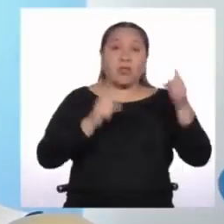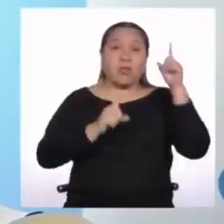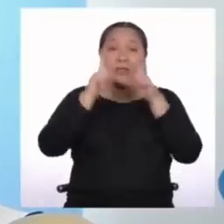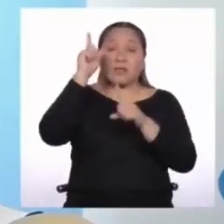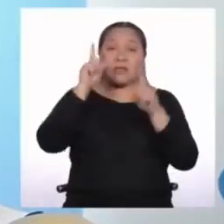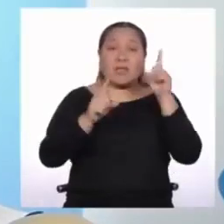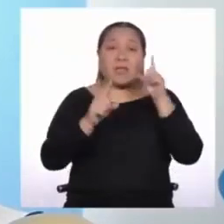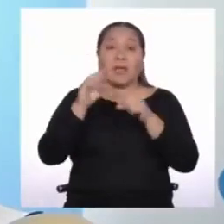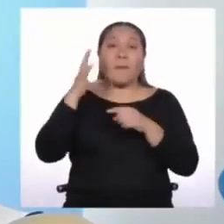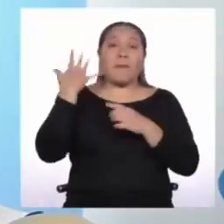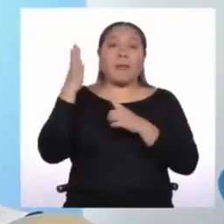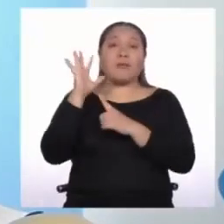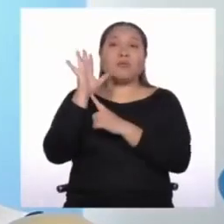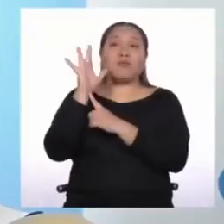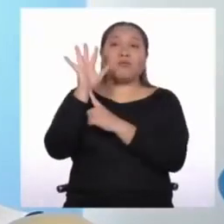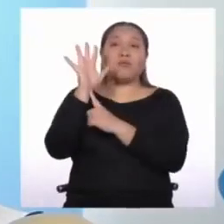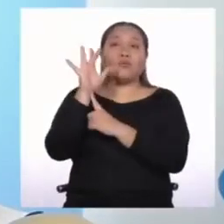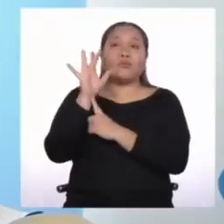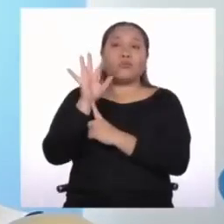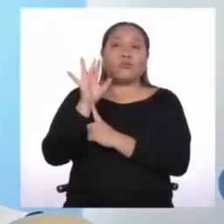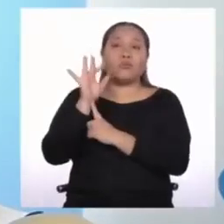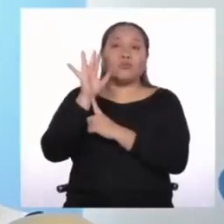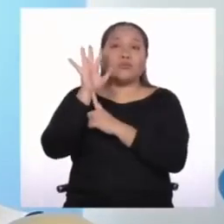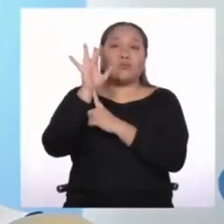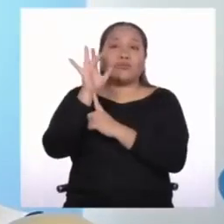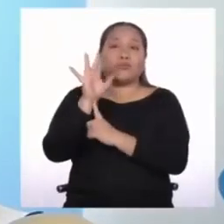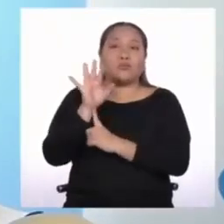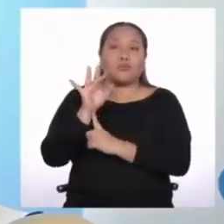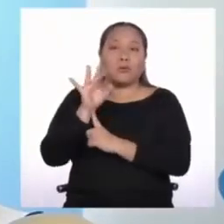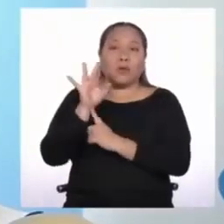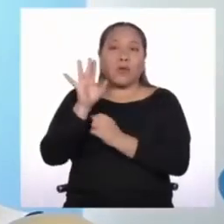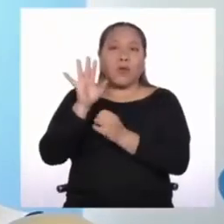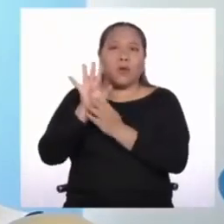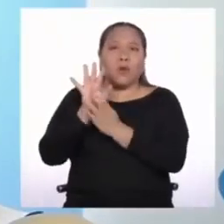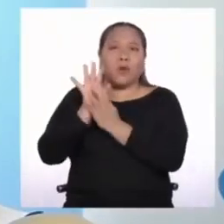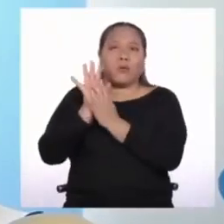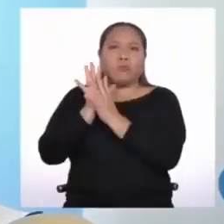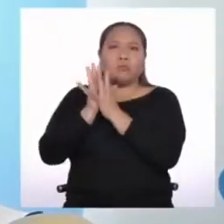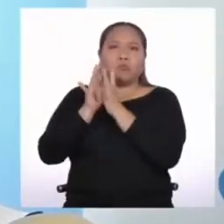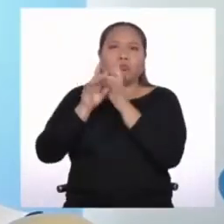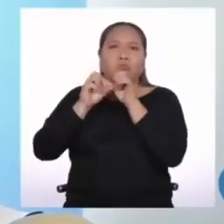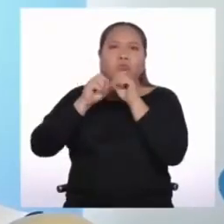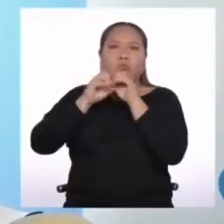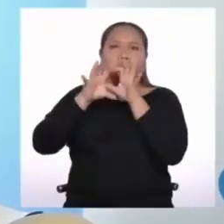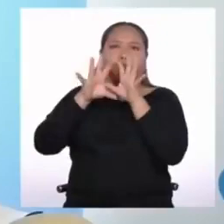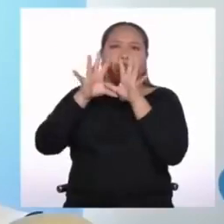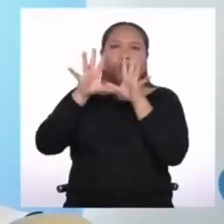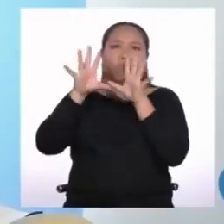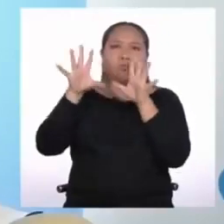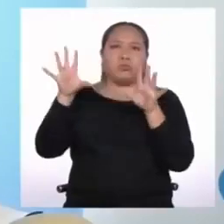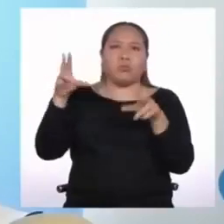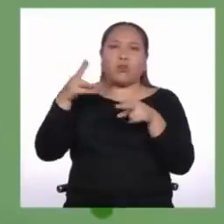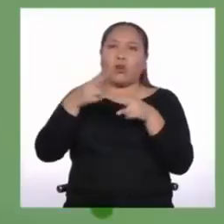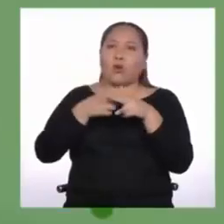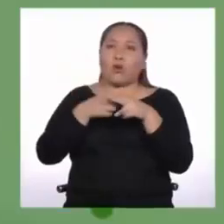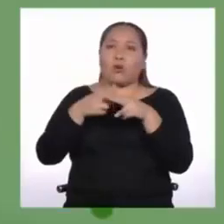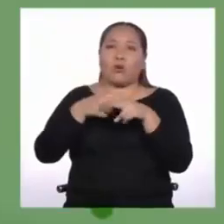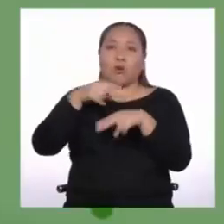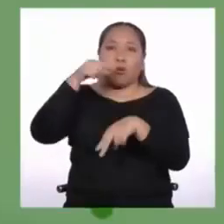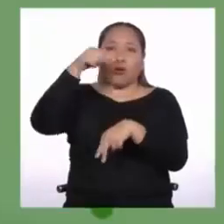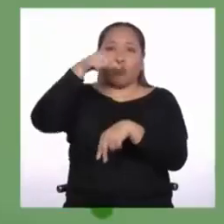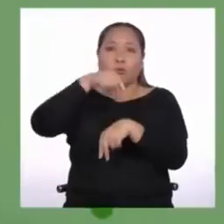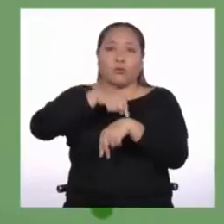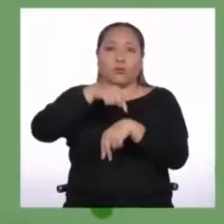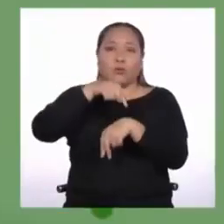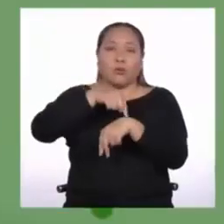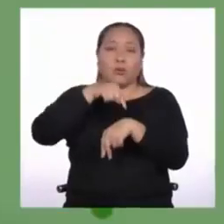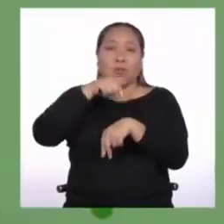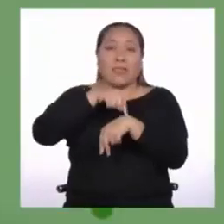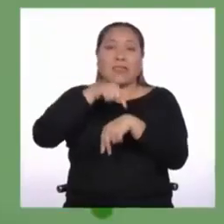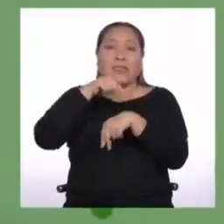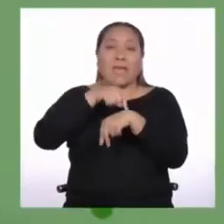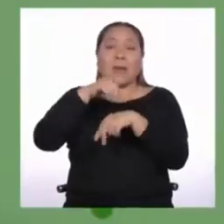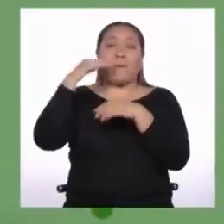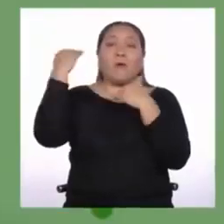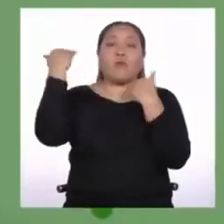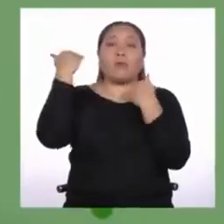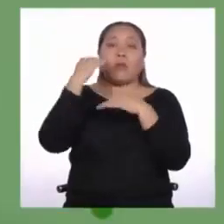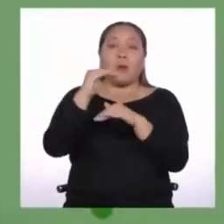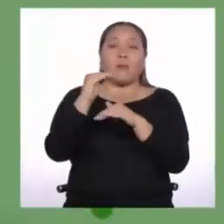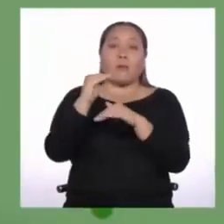a una vela, porque tiene combustible para liberar energía por un tiempo determinado. ¿Dijo tiempo